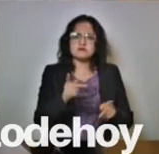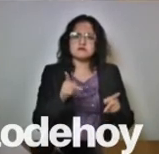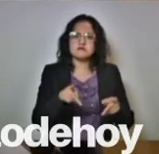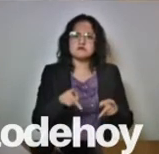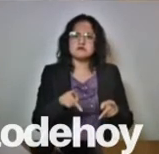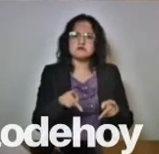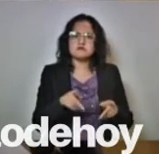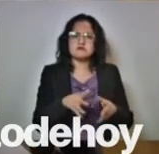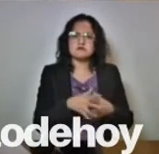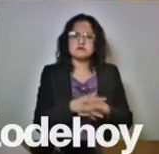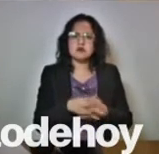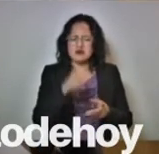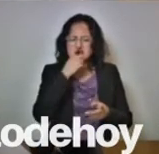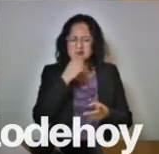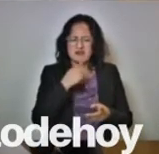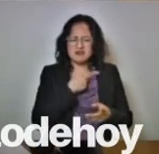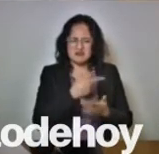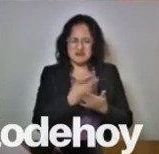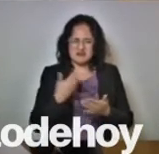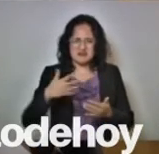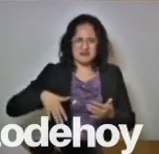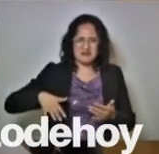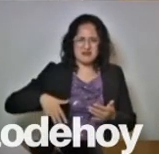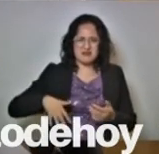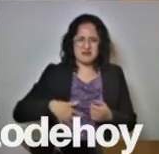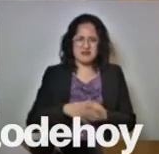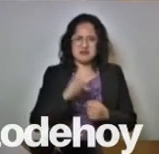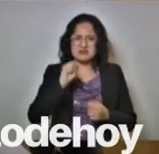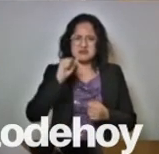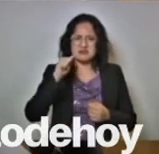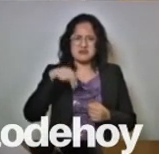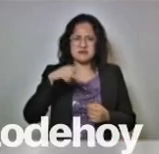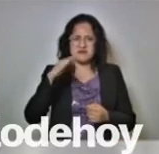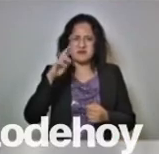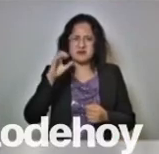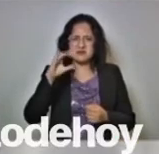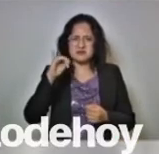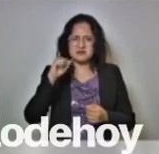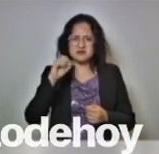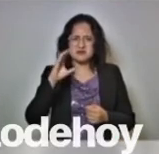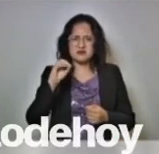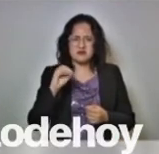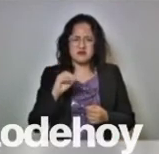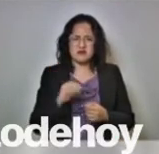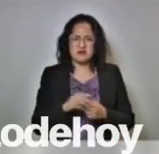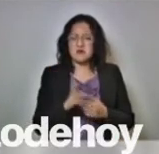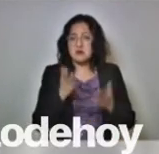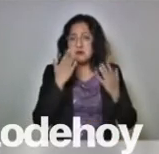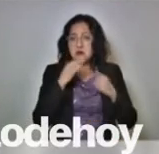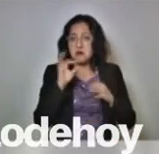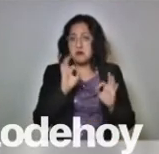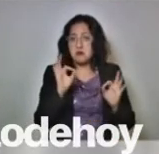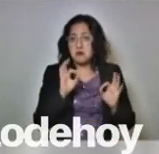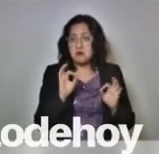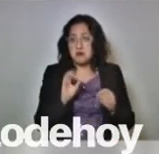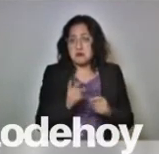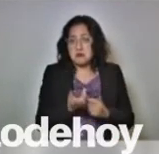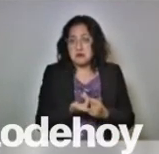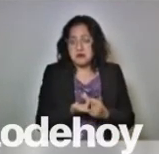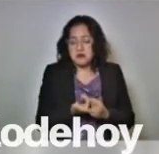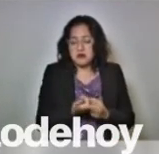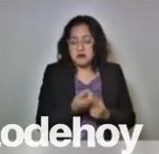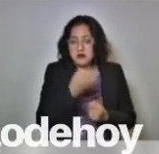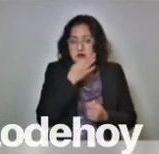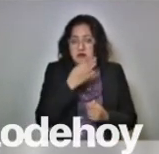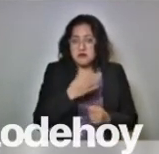panteón que mencionas de San Francisco Totimehuacán, no tenemos información. Le pido al